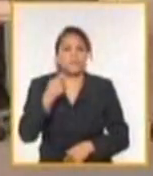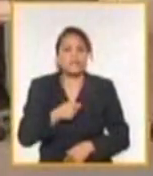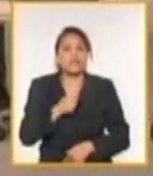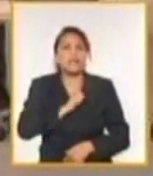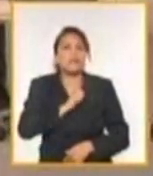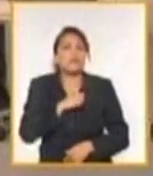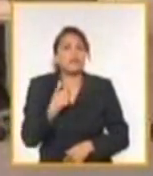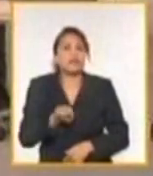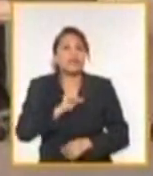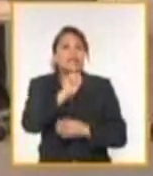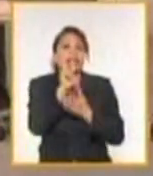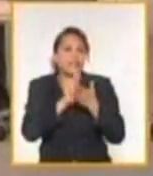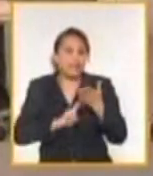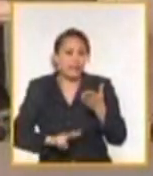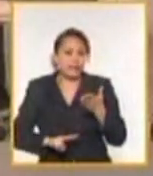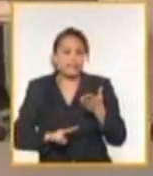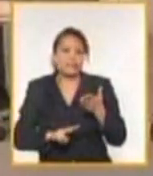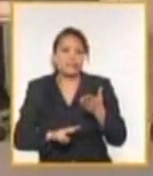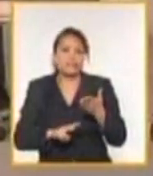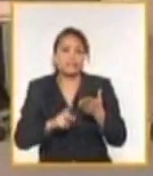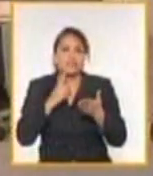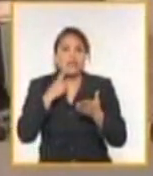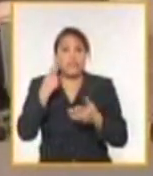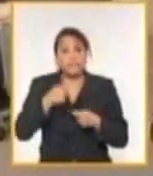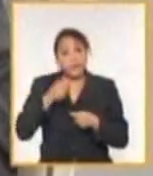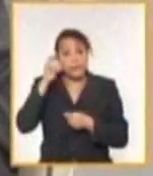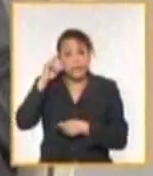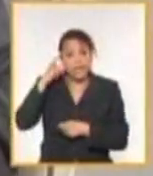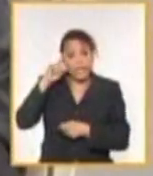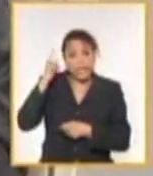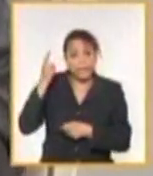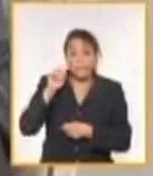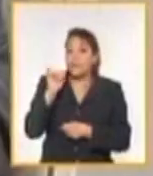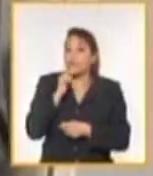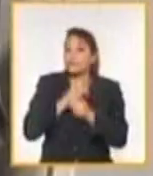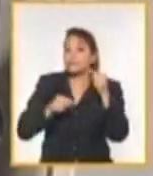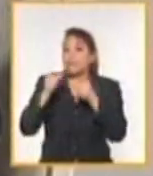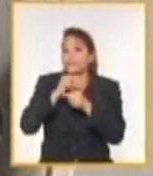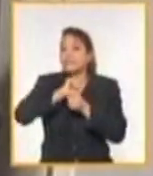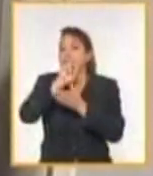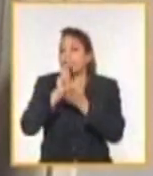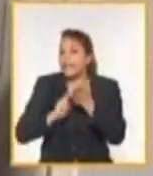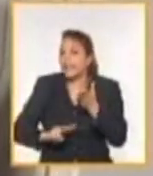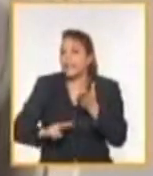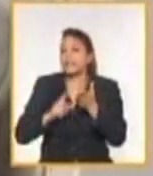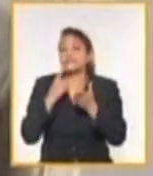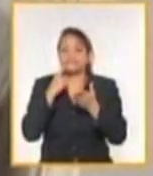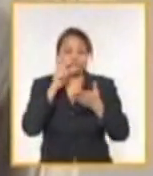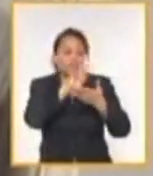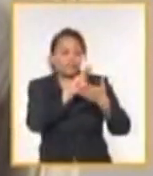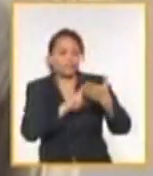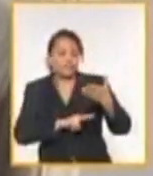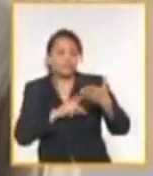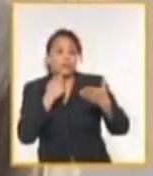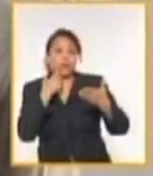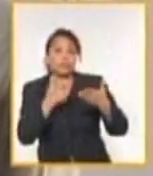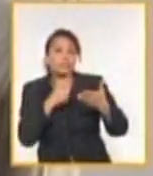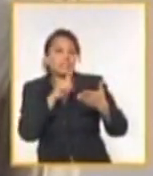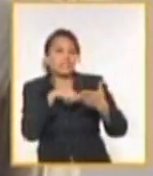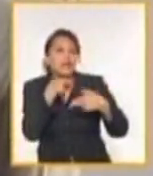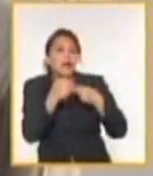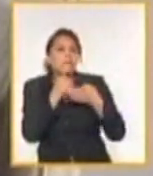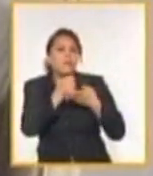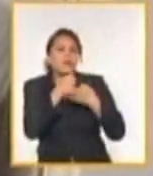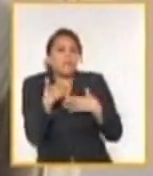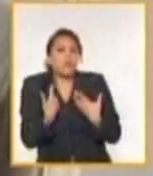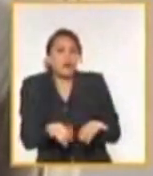no es que dejen de creer, porque hay que creer también, ¿no? Pero hay que leer, hay que saber en qué estamos apoyando, ¿no?